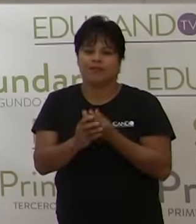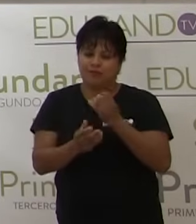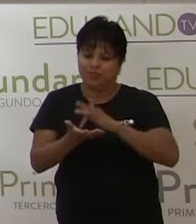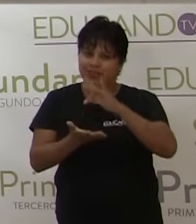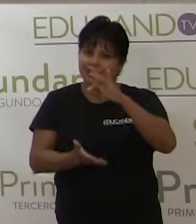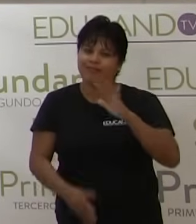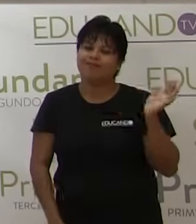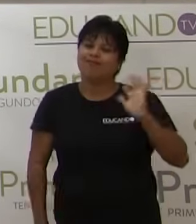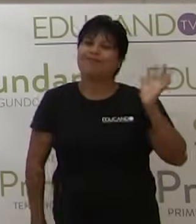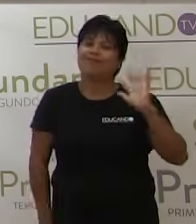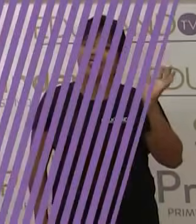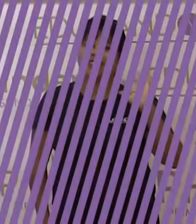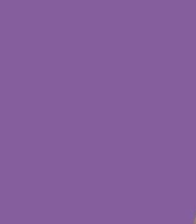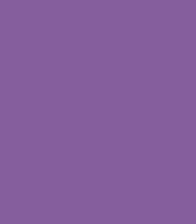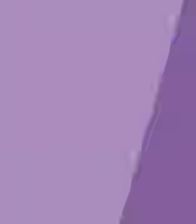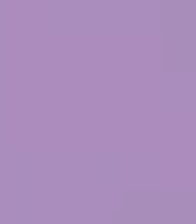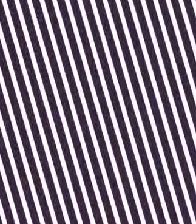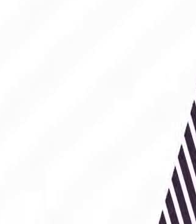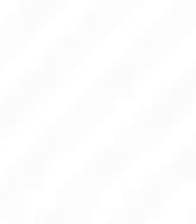Muchas gracias